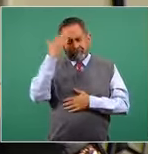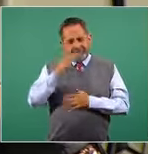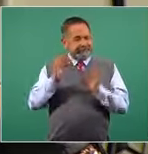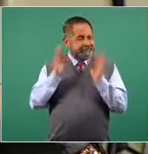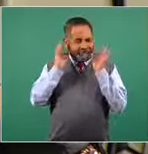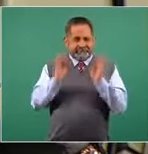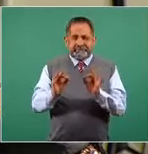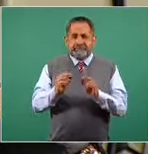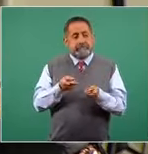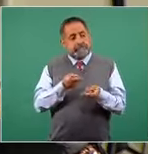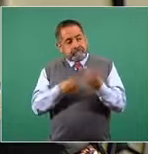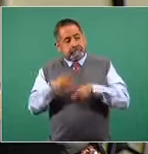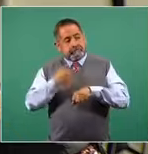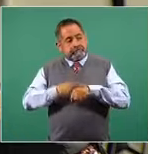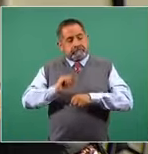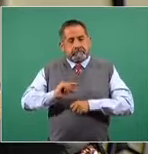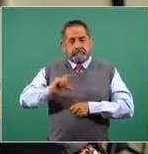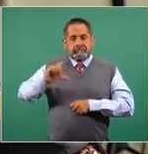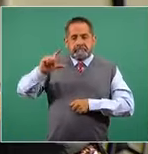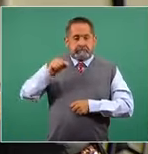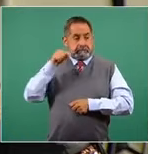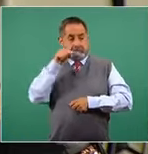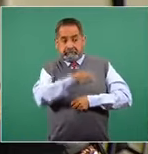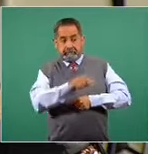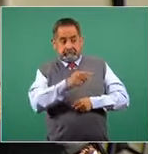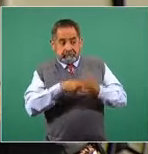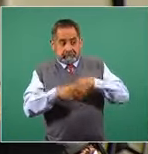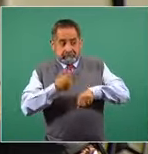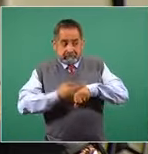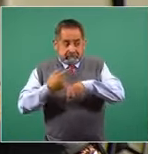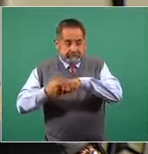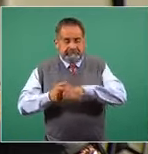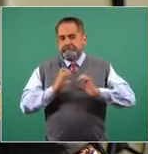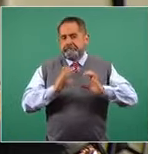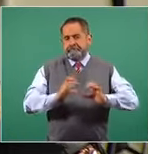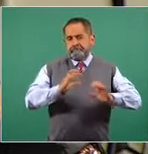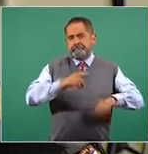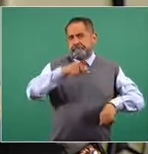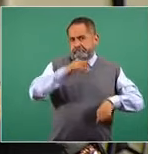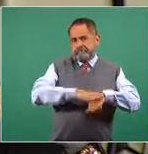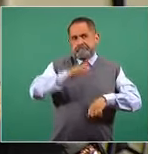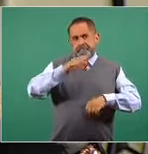caso, en esos lugares, como ustedes lo acaban de señalar oportunamente, hacer